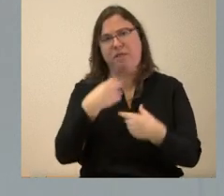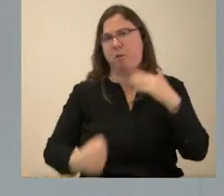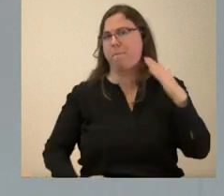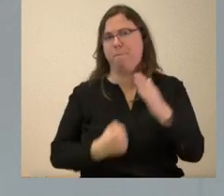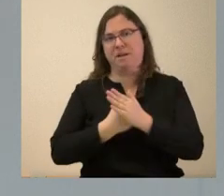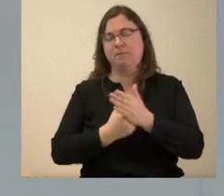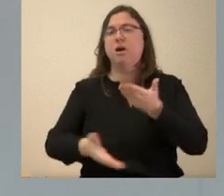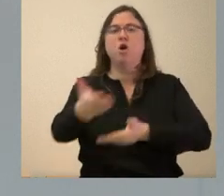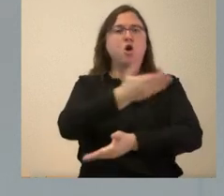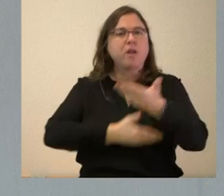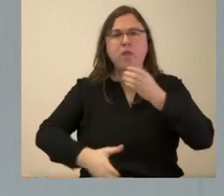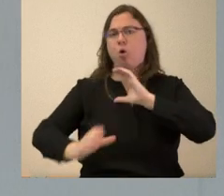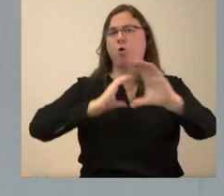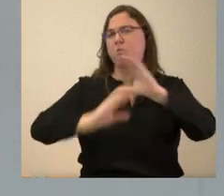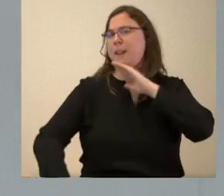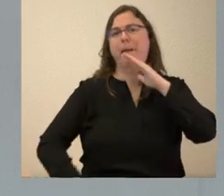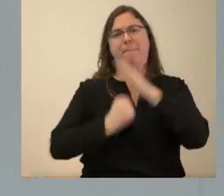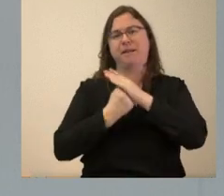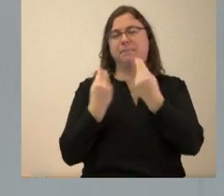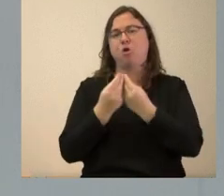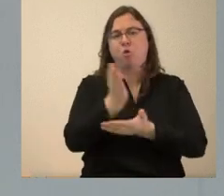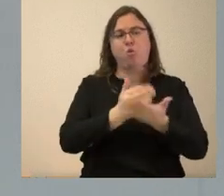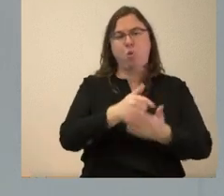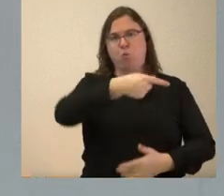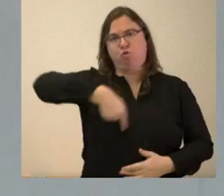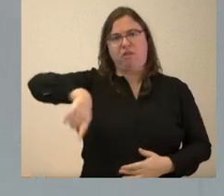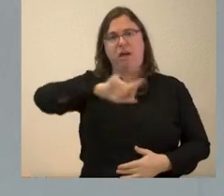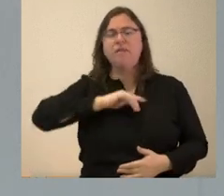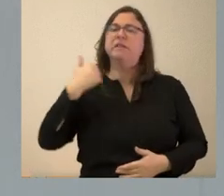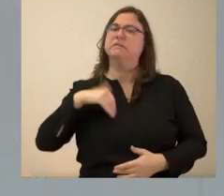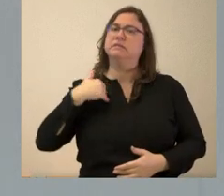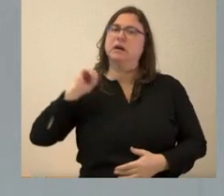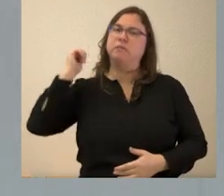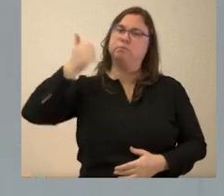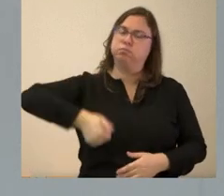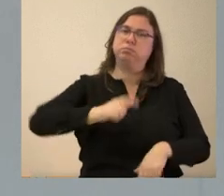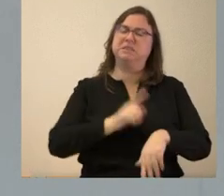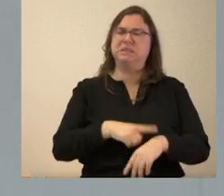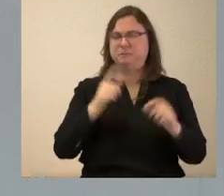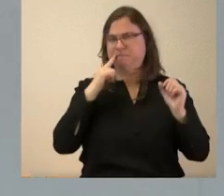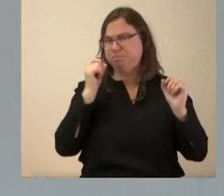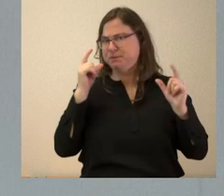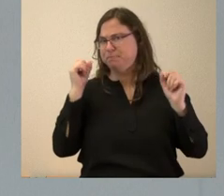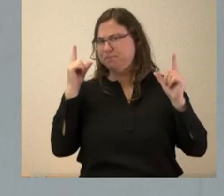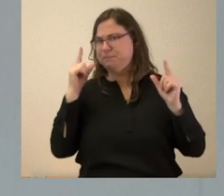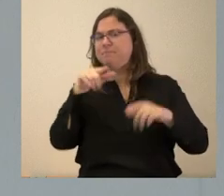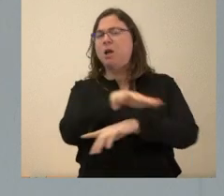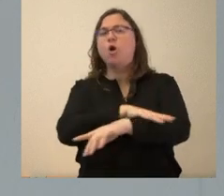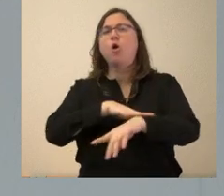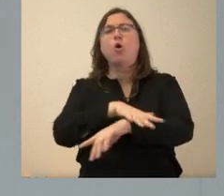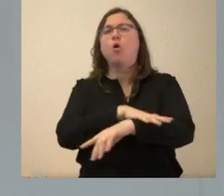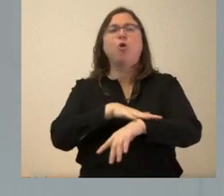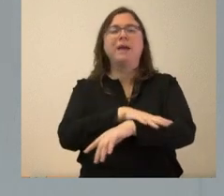la máxima comunicación con las comunidades autónomas llevamos ya un tiempo en donde estamos viendo que el gobierno está